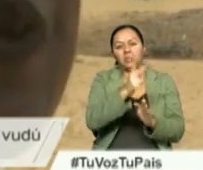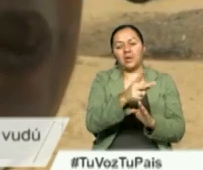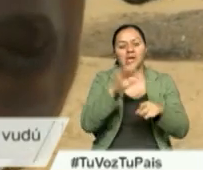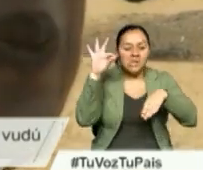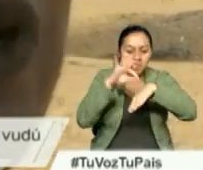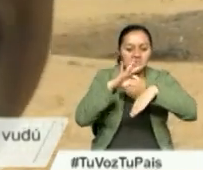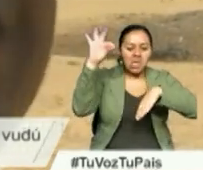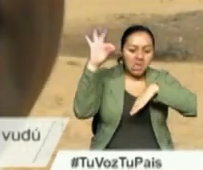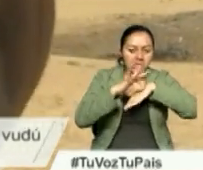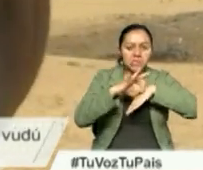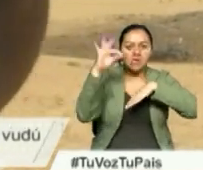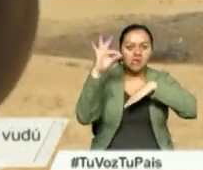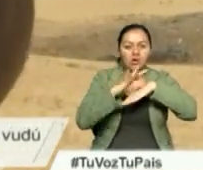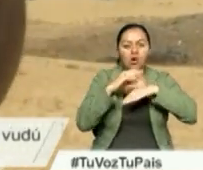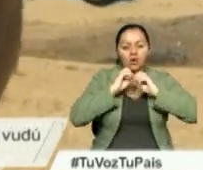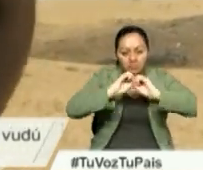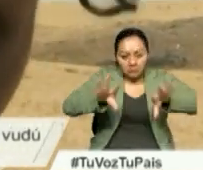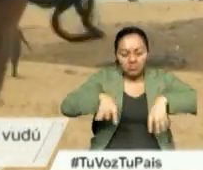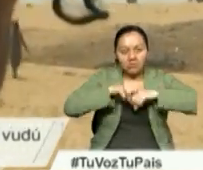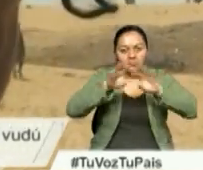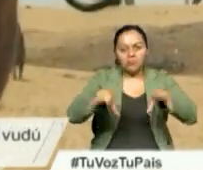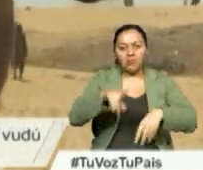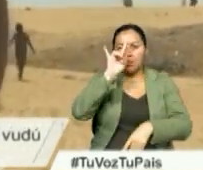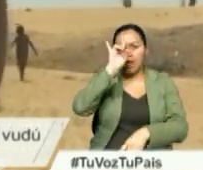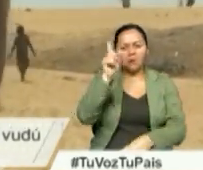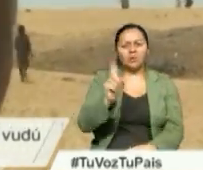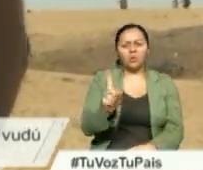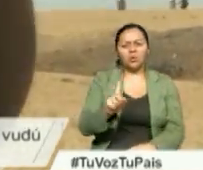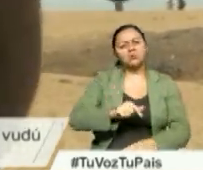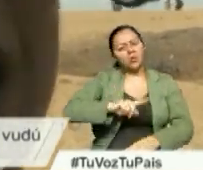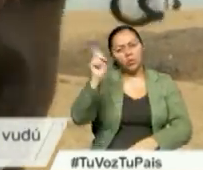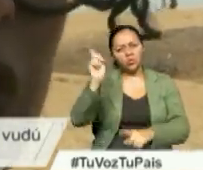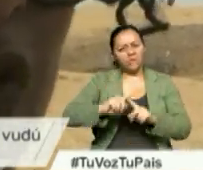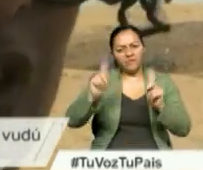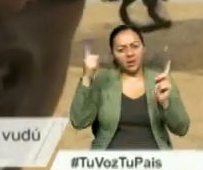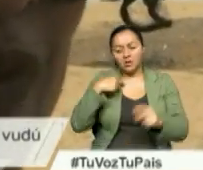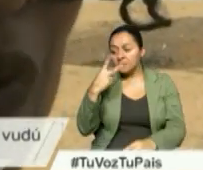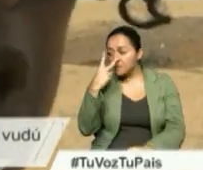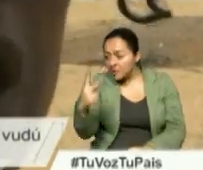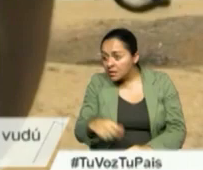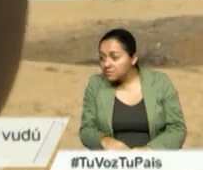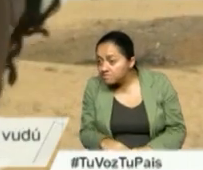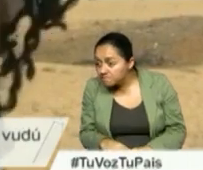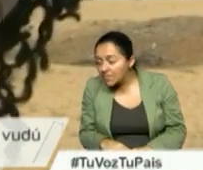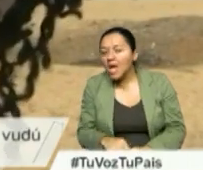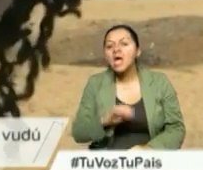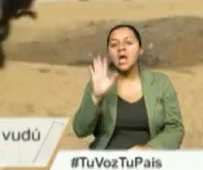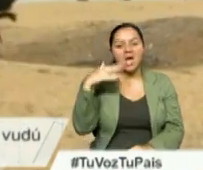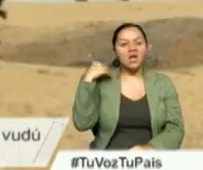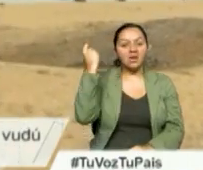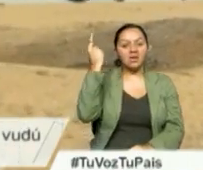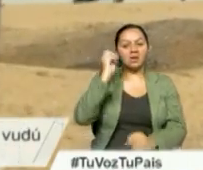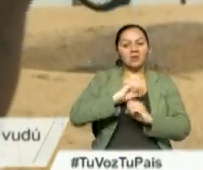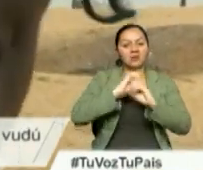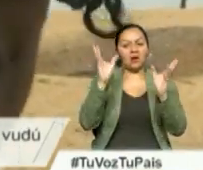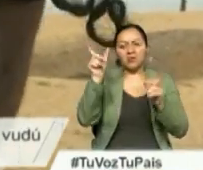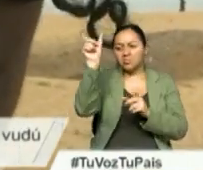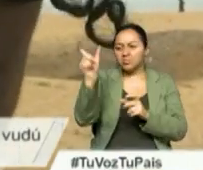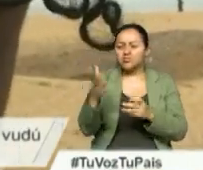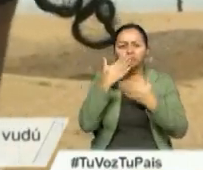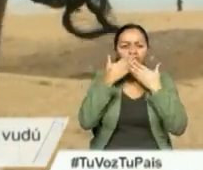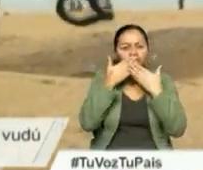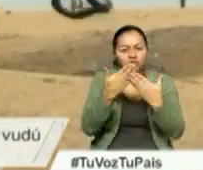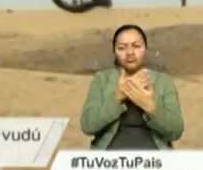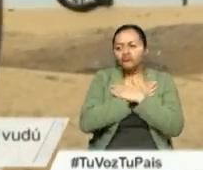en muñecas y hacer magia para el diablo. La gente que practica vudú es encantadora, es